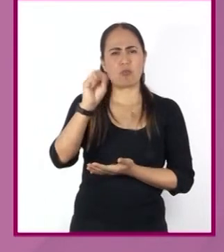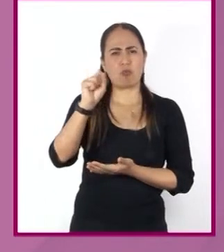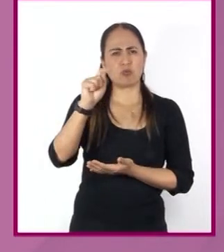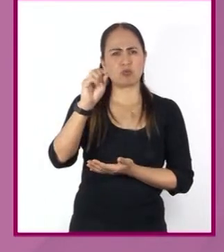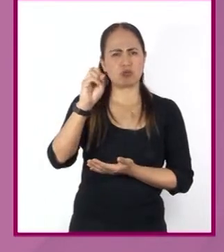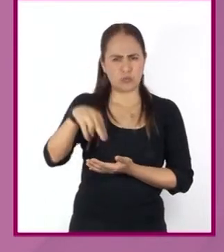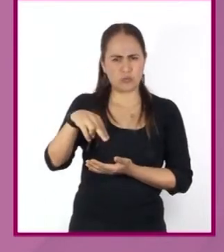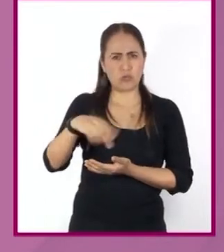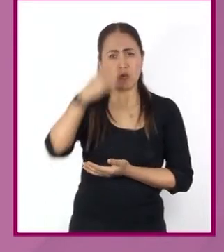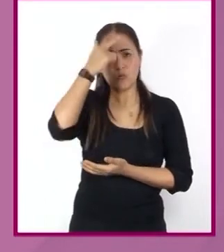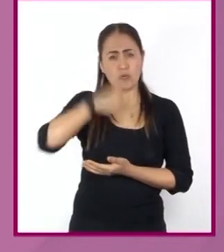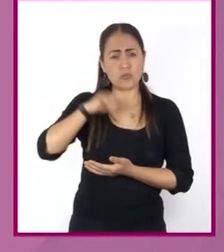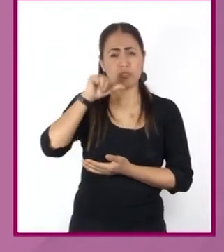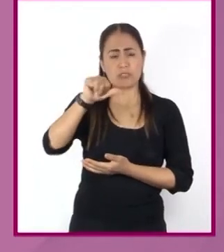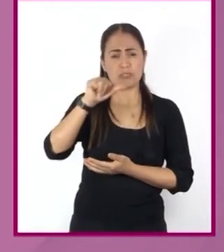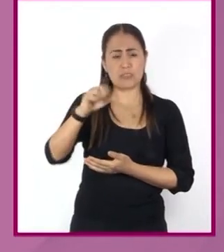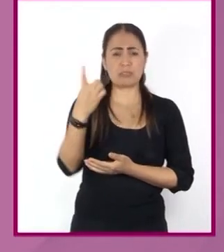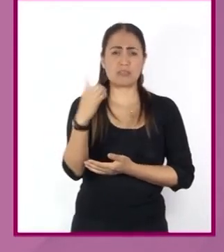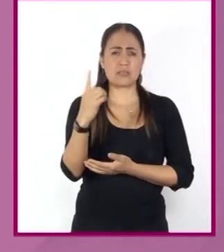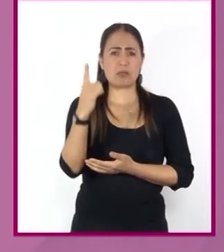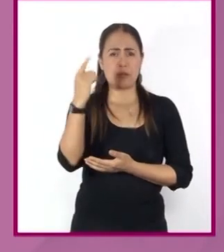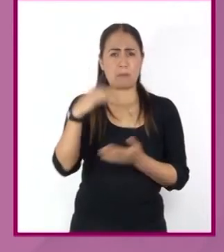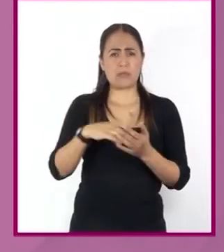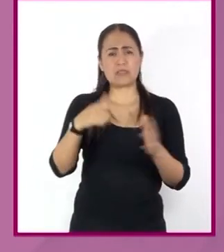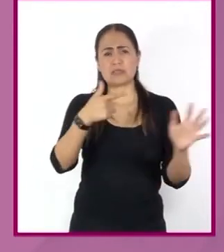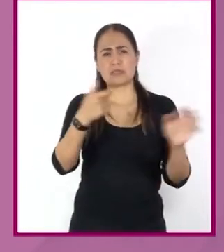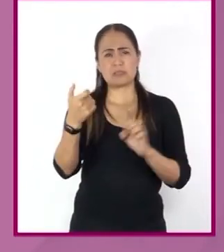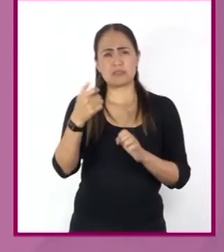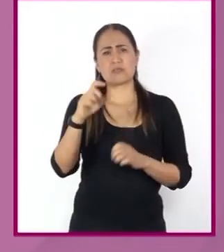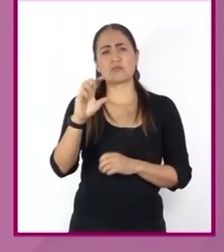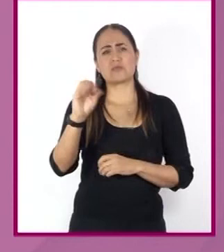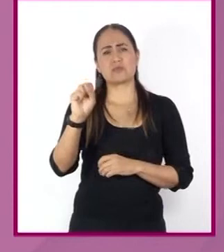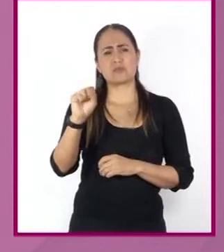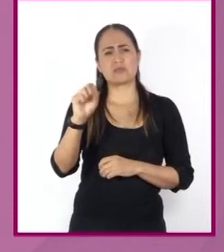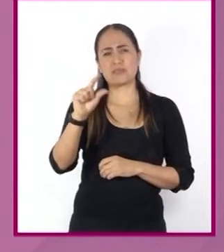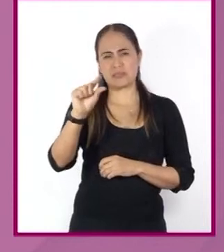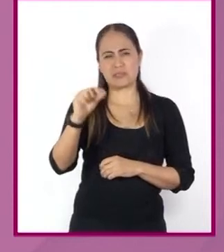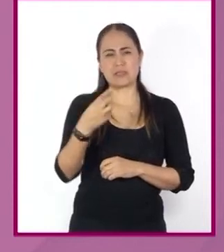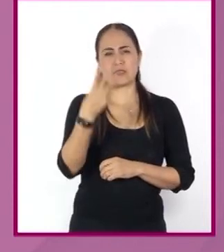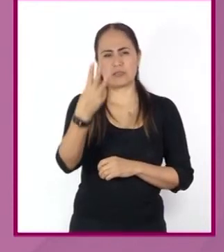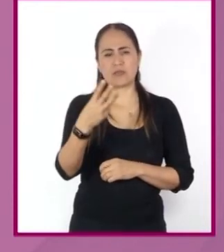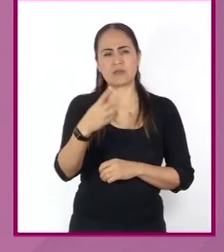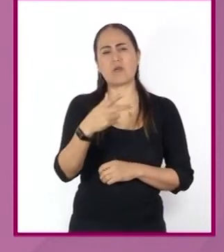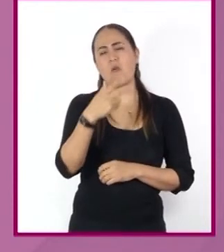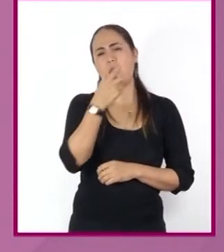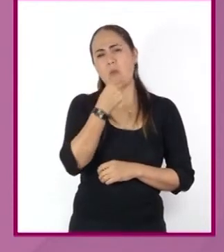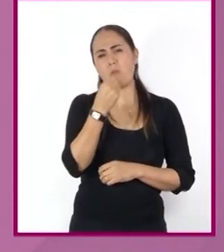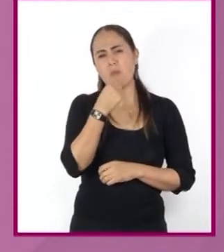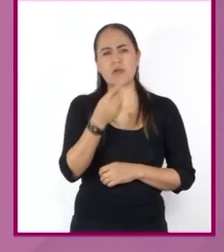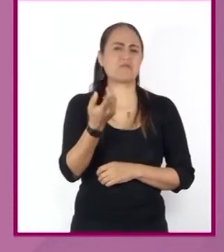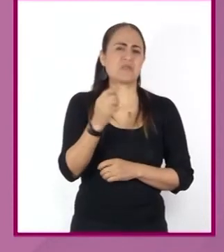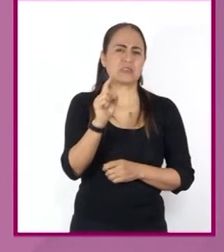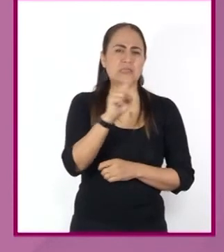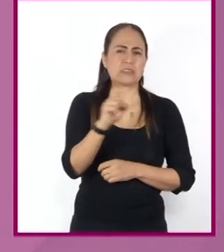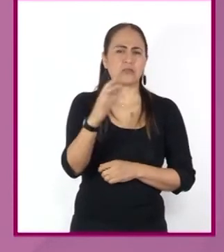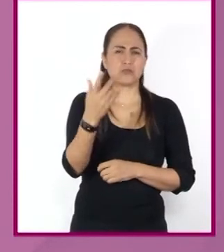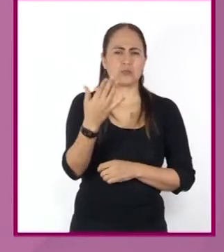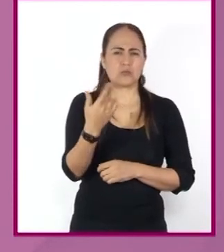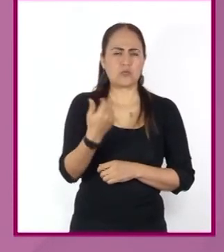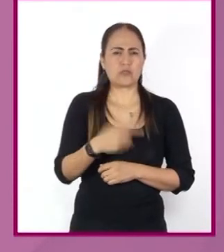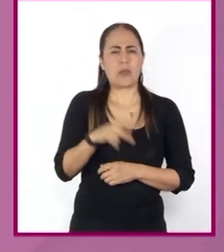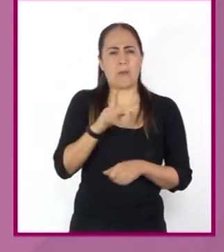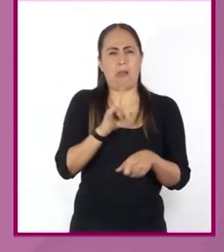noche del 16 de diciembre de 1773, un grupo de 150 hombres que se disfrazaron de indios